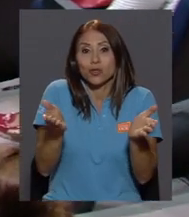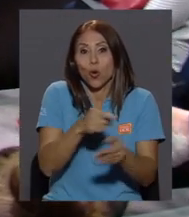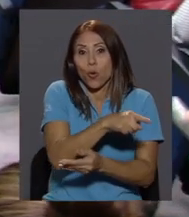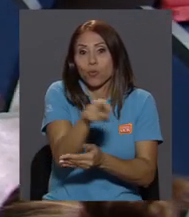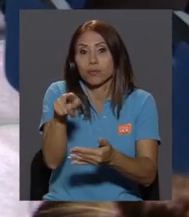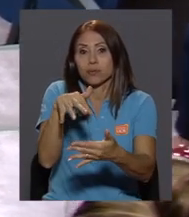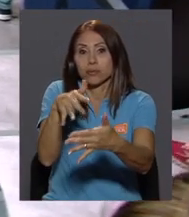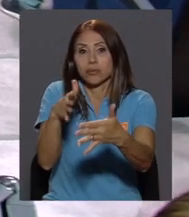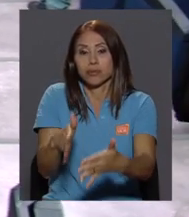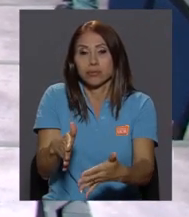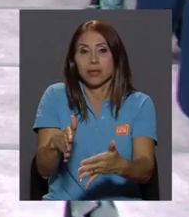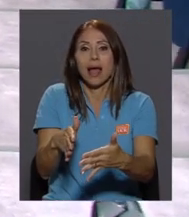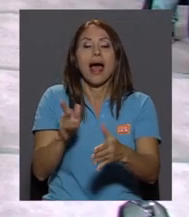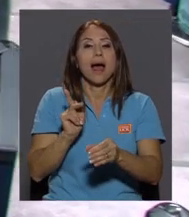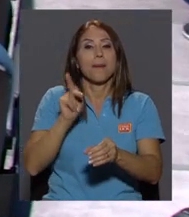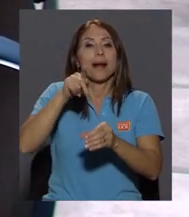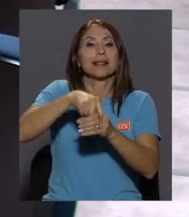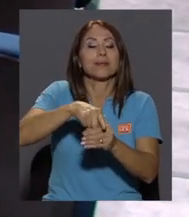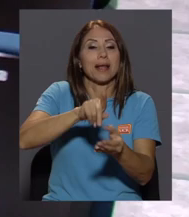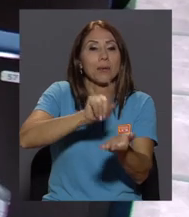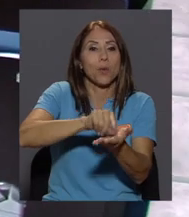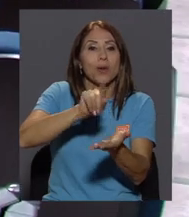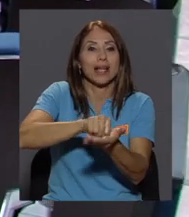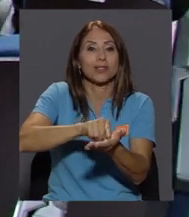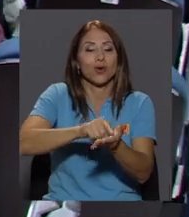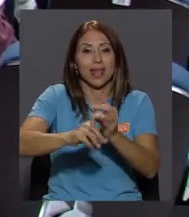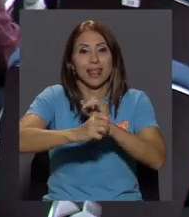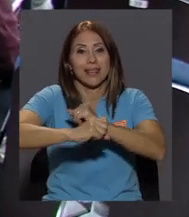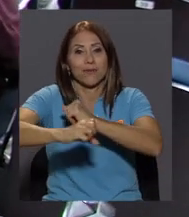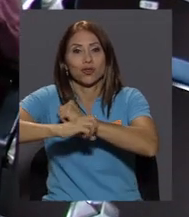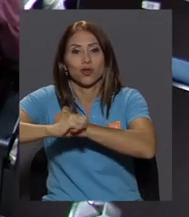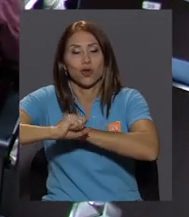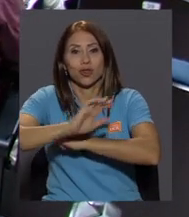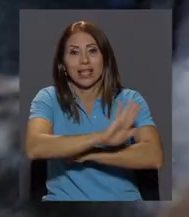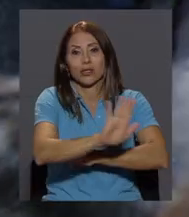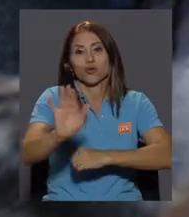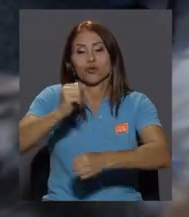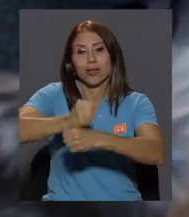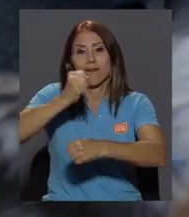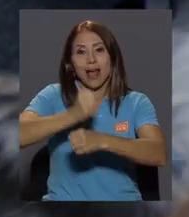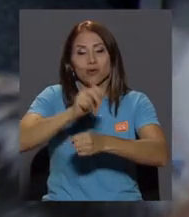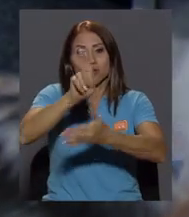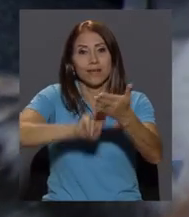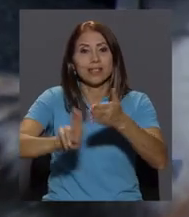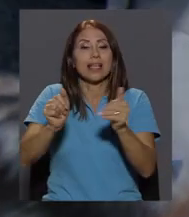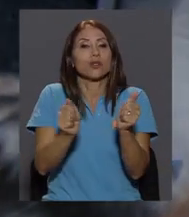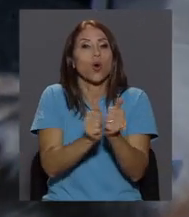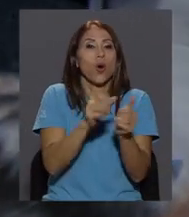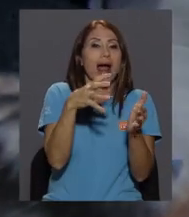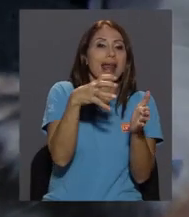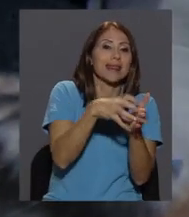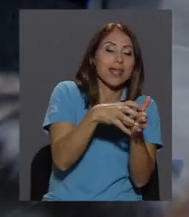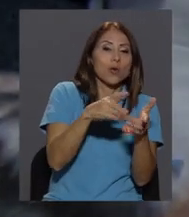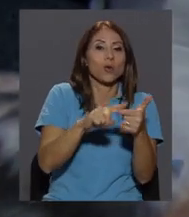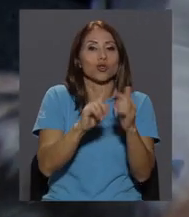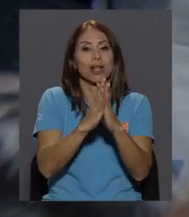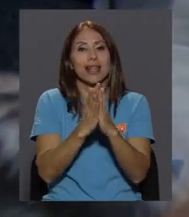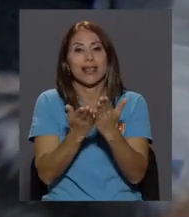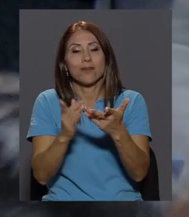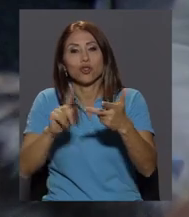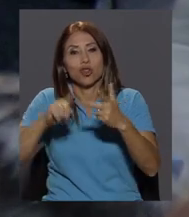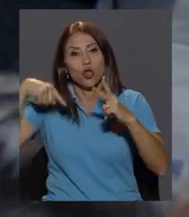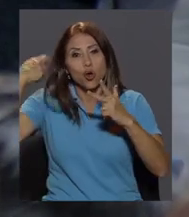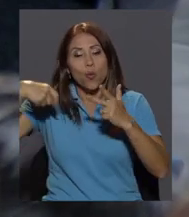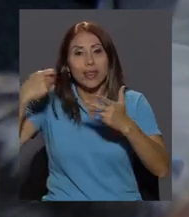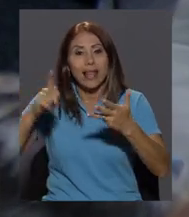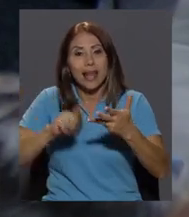comunidad estudiantil a participar en la publicación y difusión de sus trabajos universitarios a través de artículos, libros, documentales